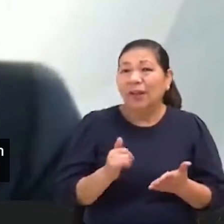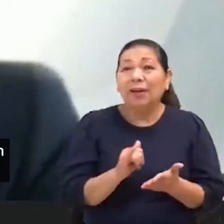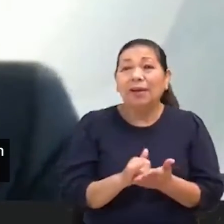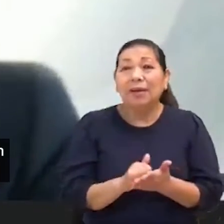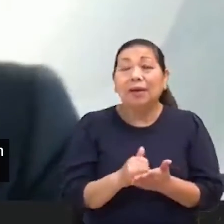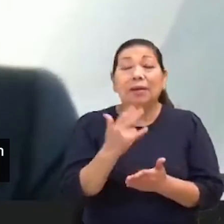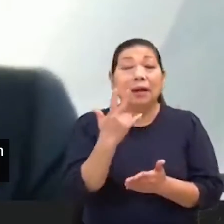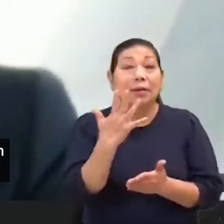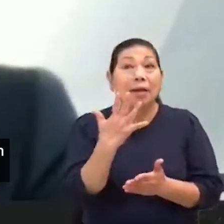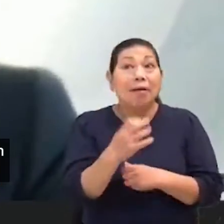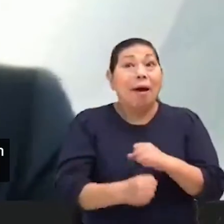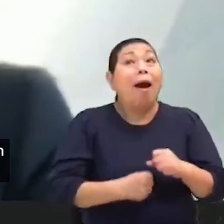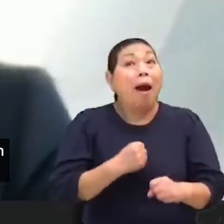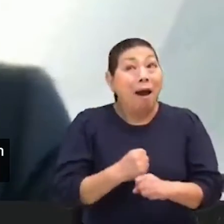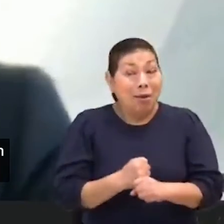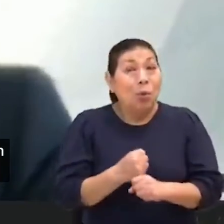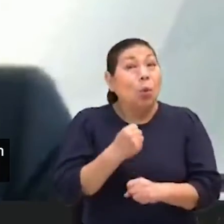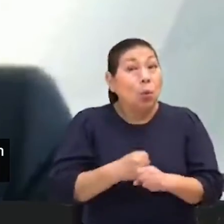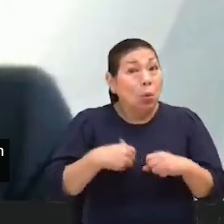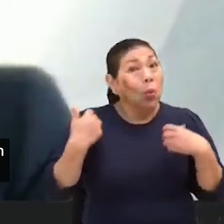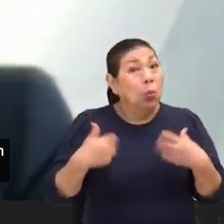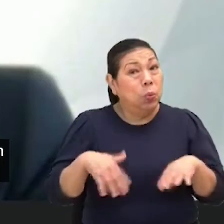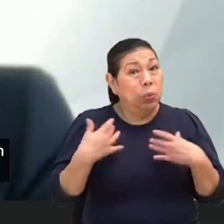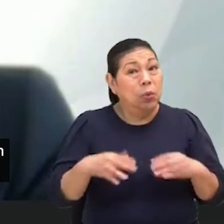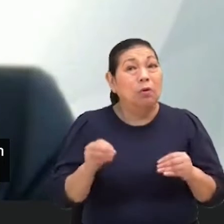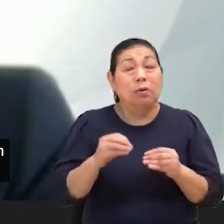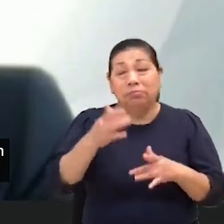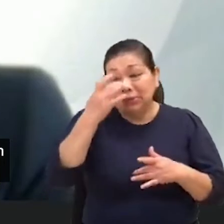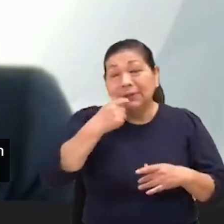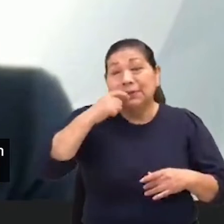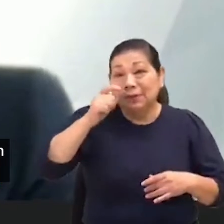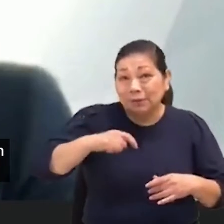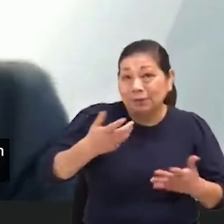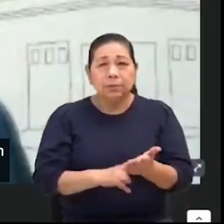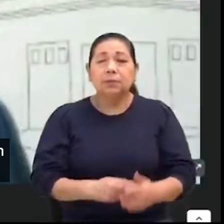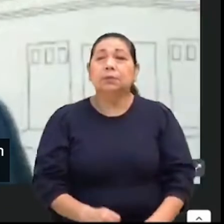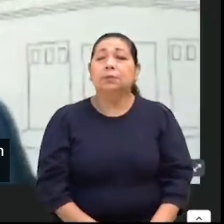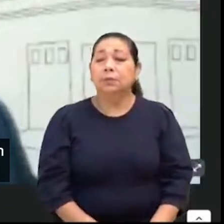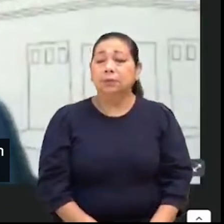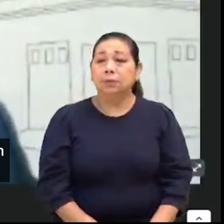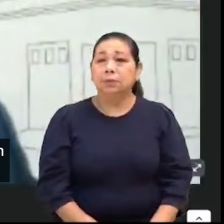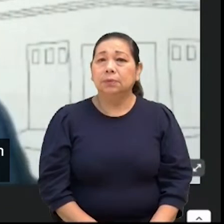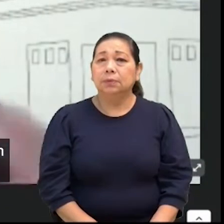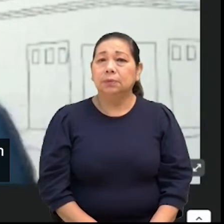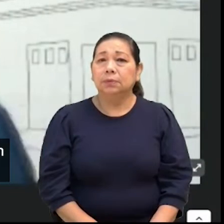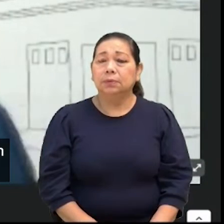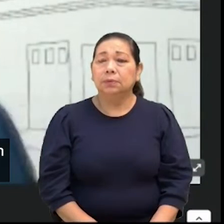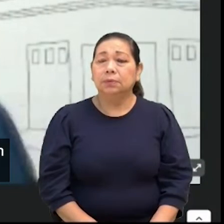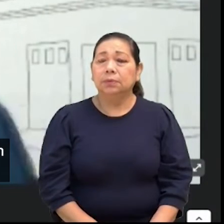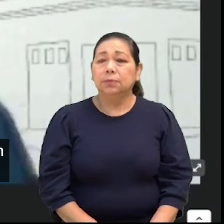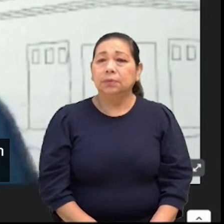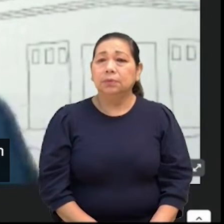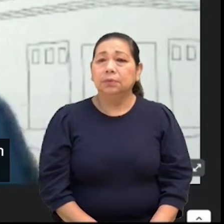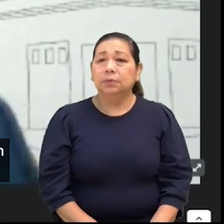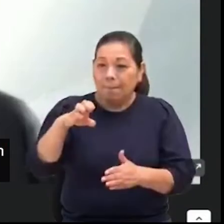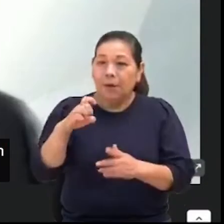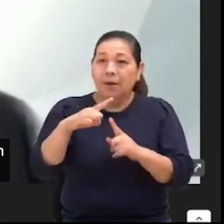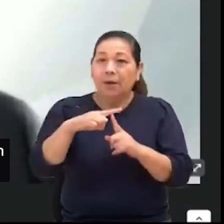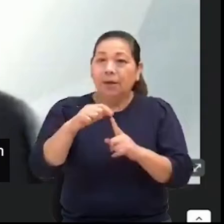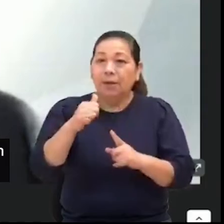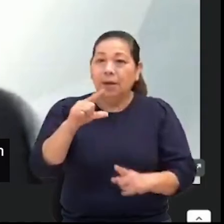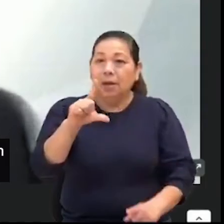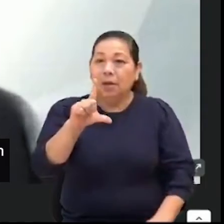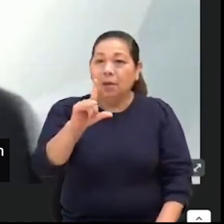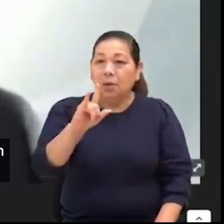umallichkan magistrado Gustavo Gutiérrez Tixe. Huñunakullachkankutaqmi Francisco Morales Aravia hinallataq Helder Domínguez